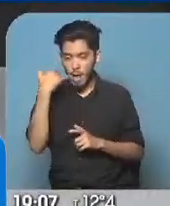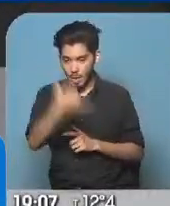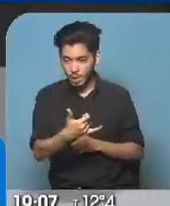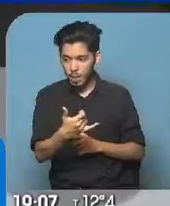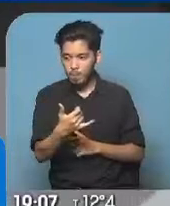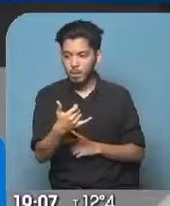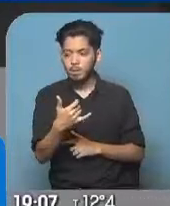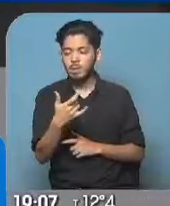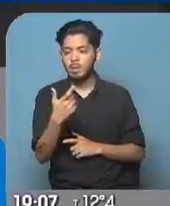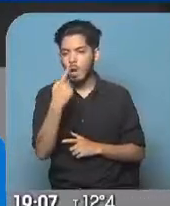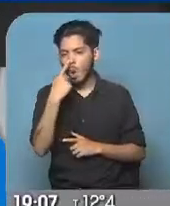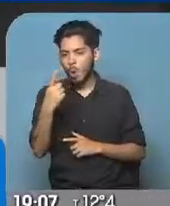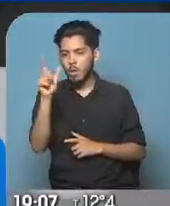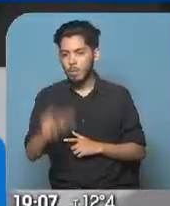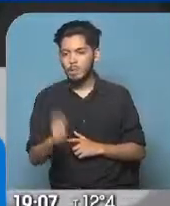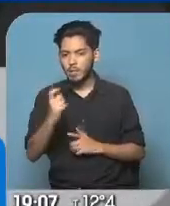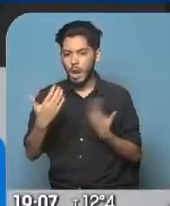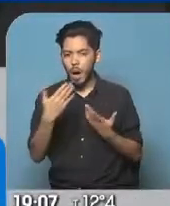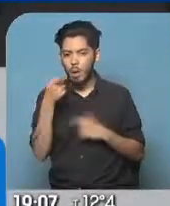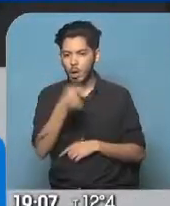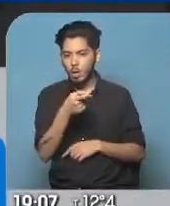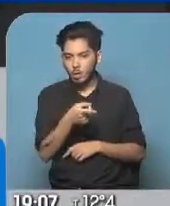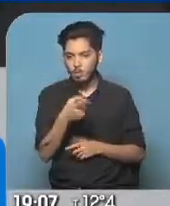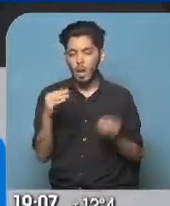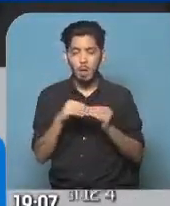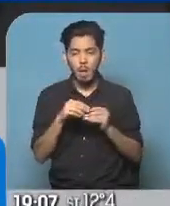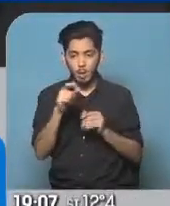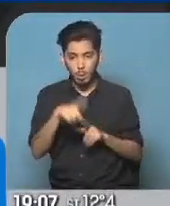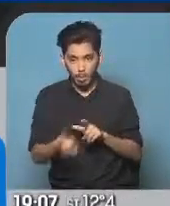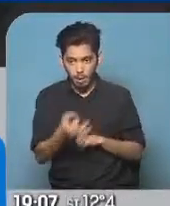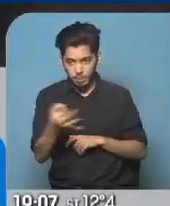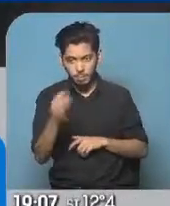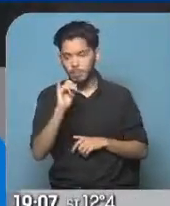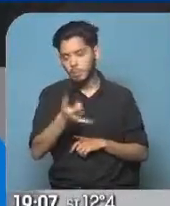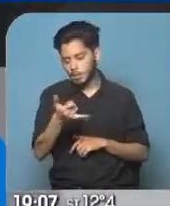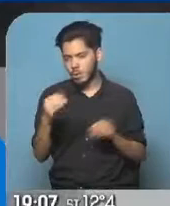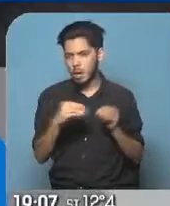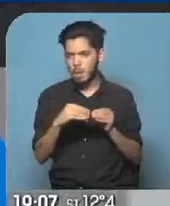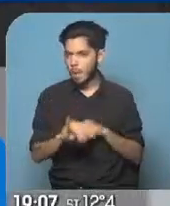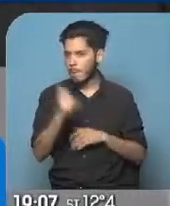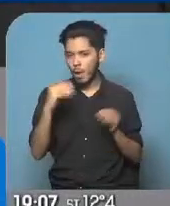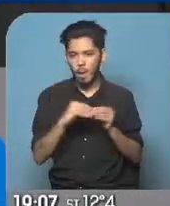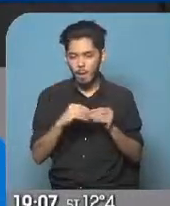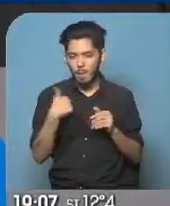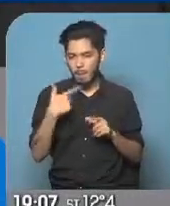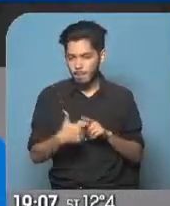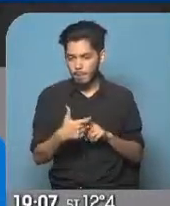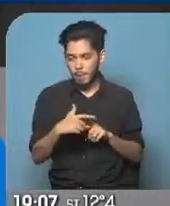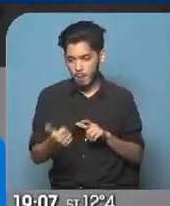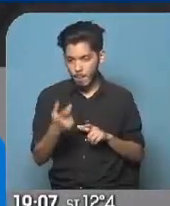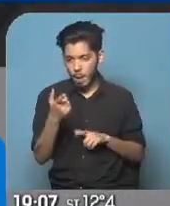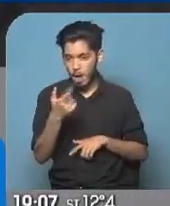creo que fue la última persona que habló con ella sí sí sí sí sí una la mejor amiga de mi hermana y